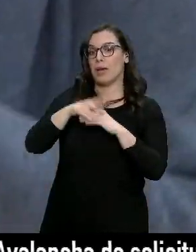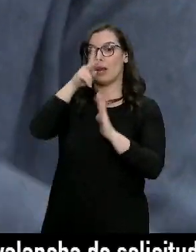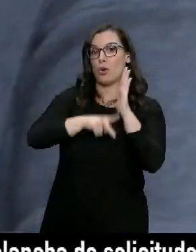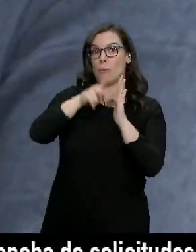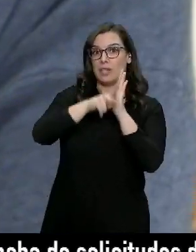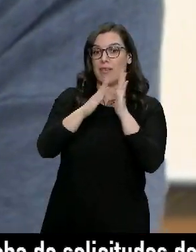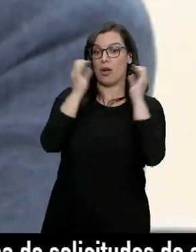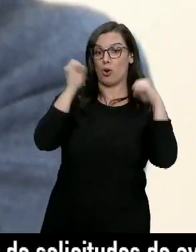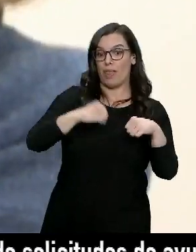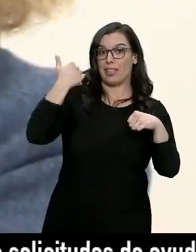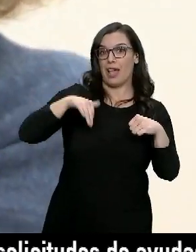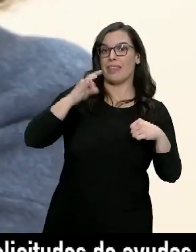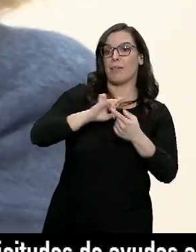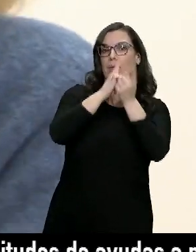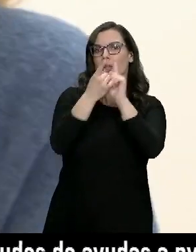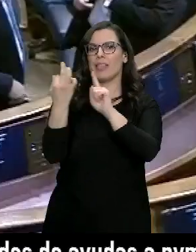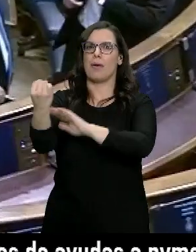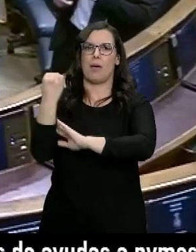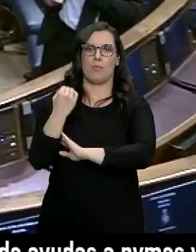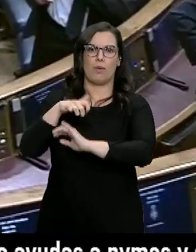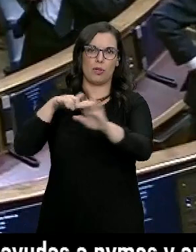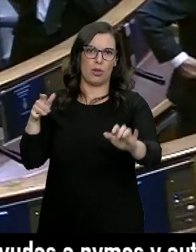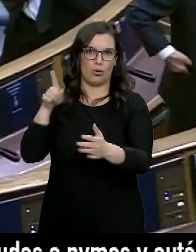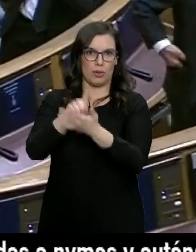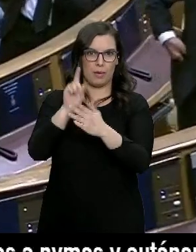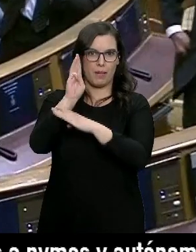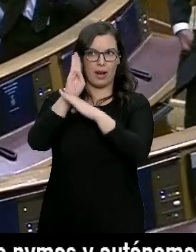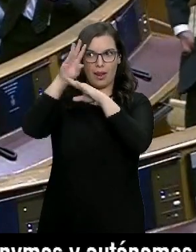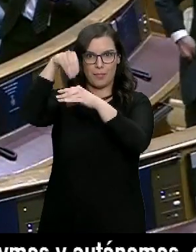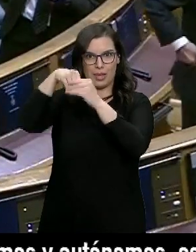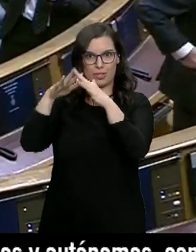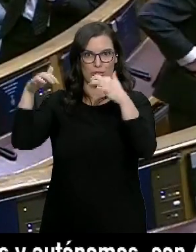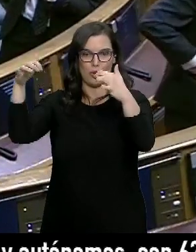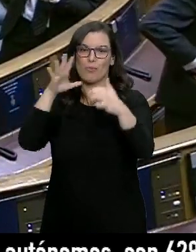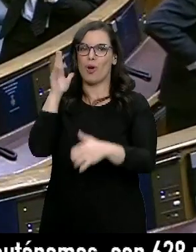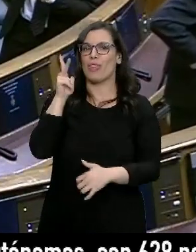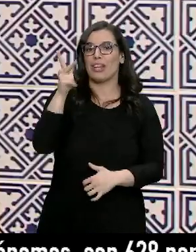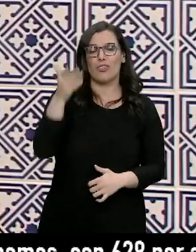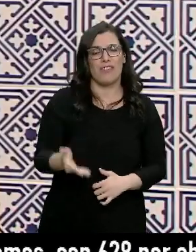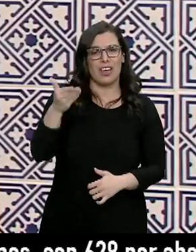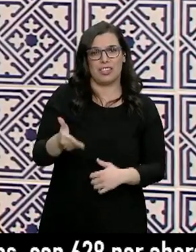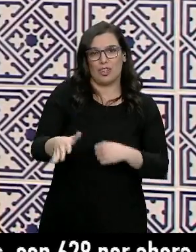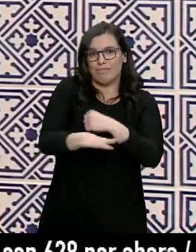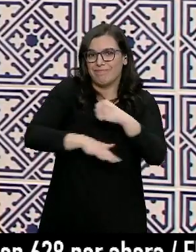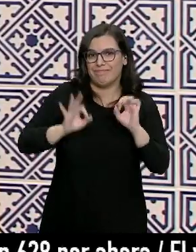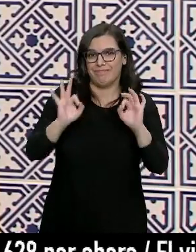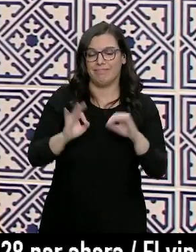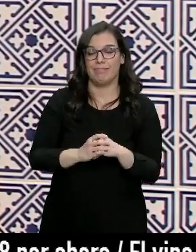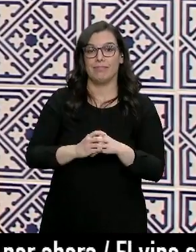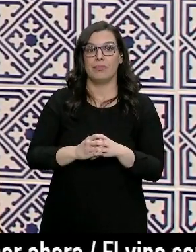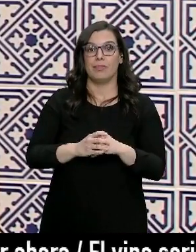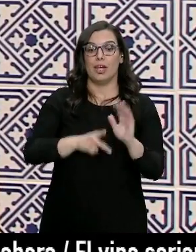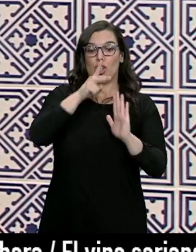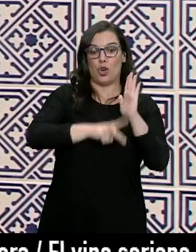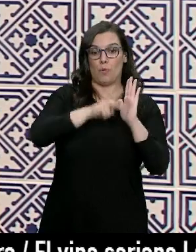ya acordada es necesario un apoyo mayoritario del Parlamento, dado que se trata de derechos fundamentales. La vigencia de una norma a lo